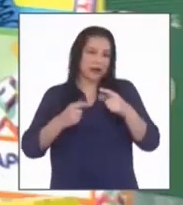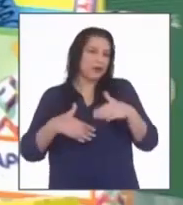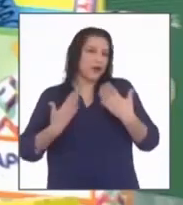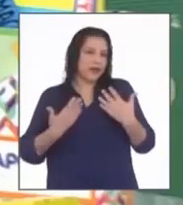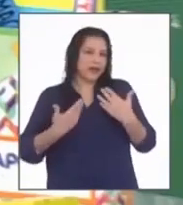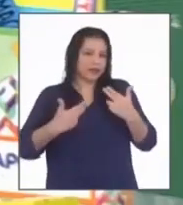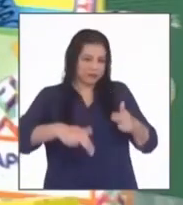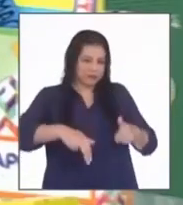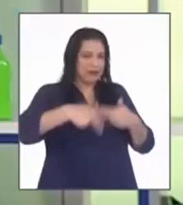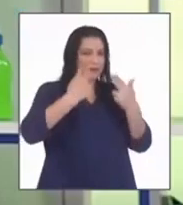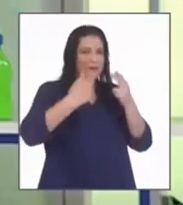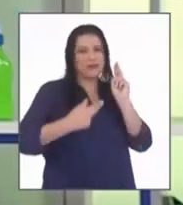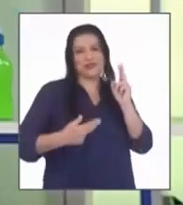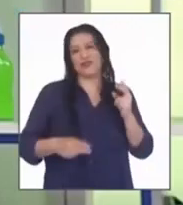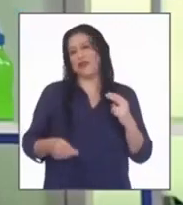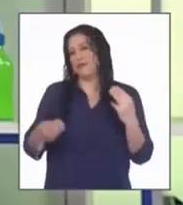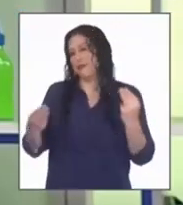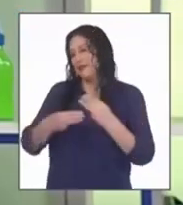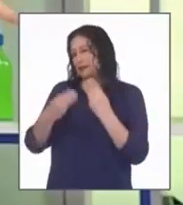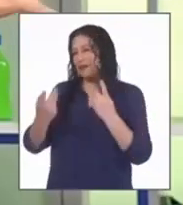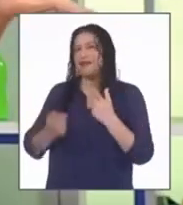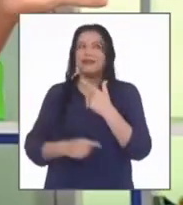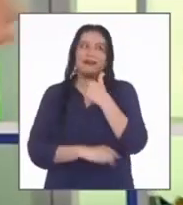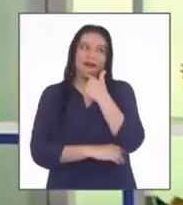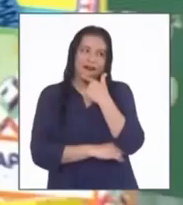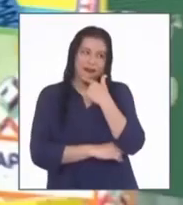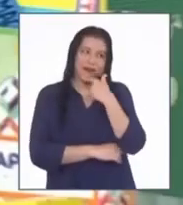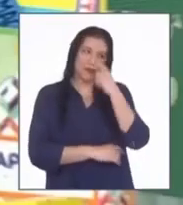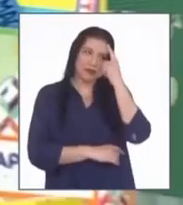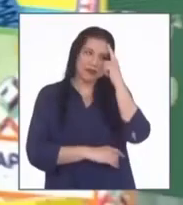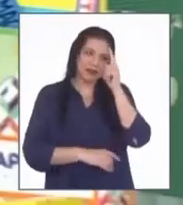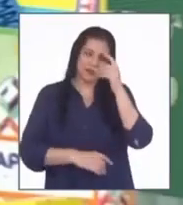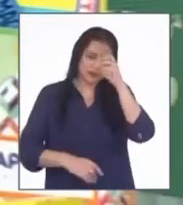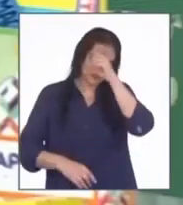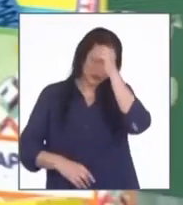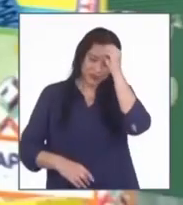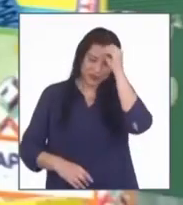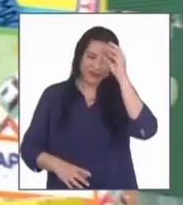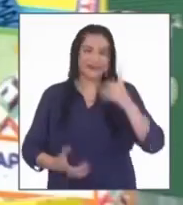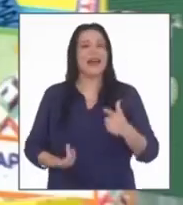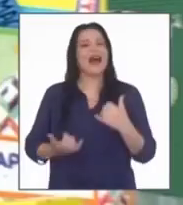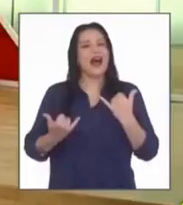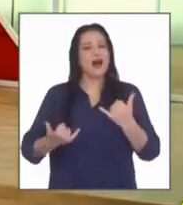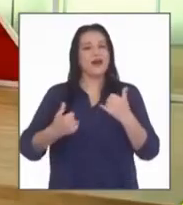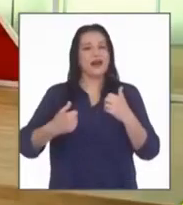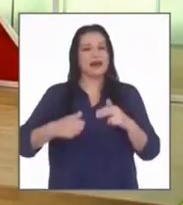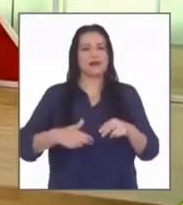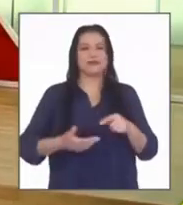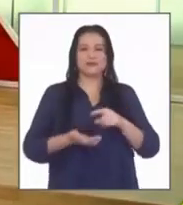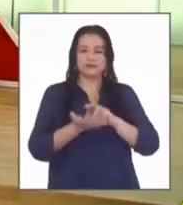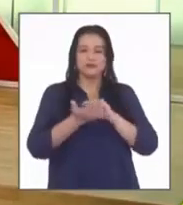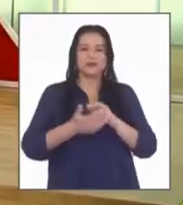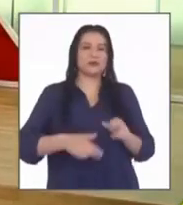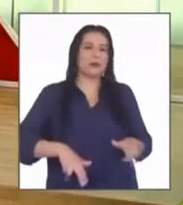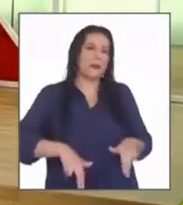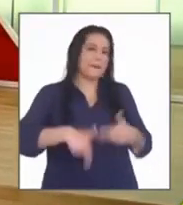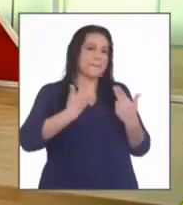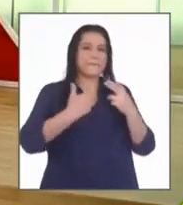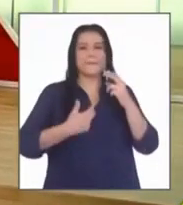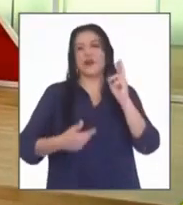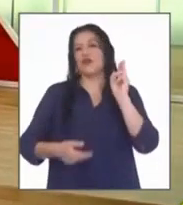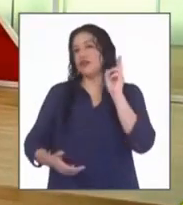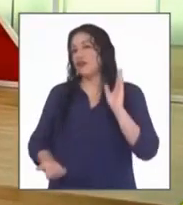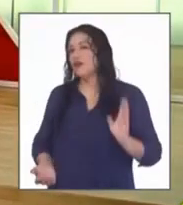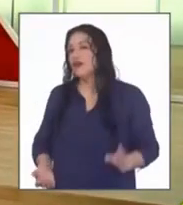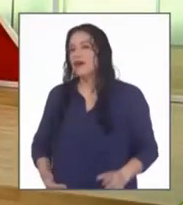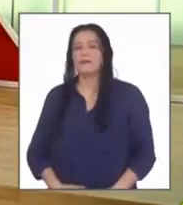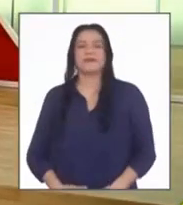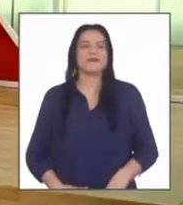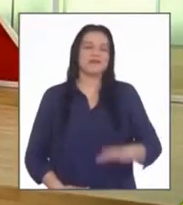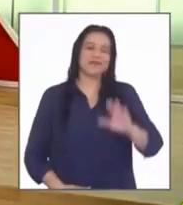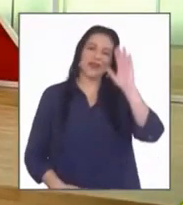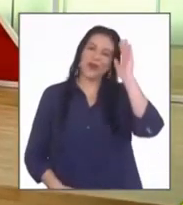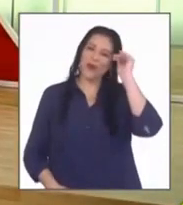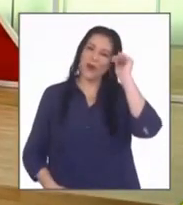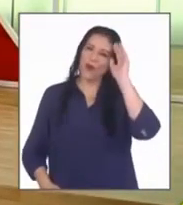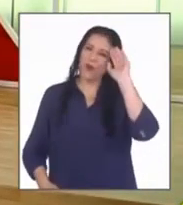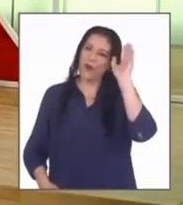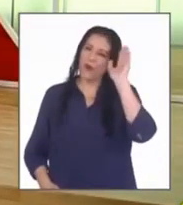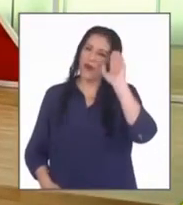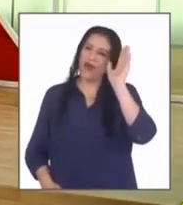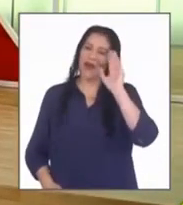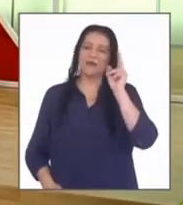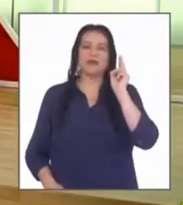profesora de matemática. Ah, menos mal. En este momento la llamo. ¡Profesora! Hola,